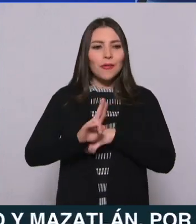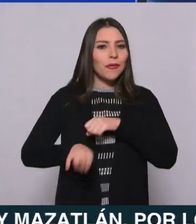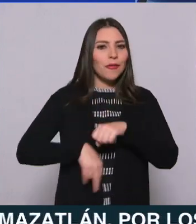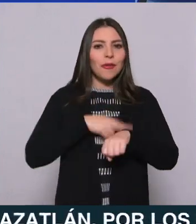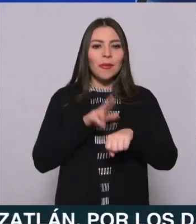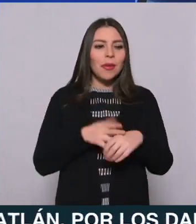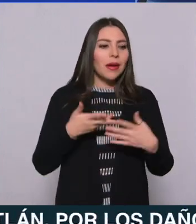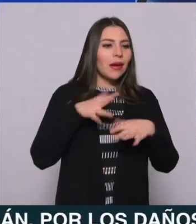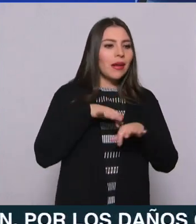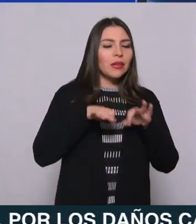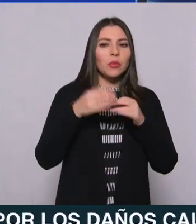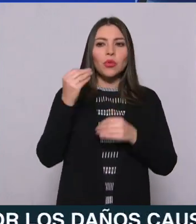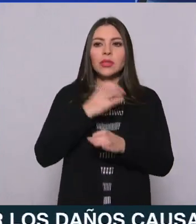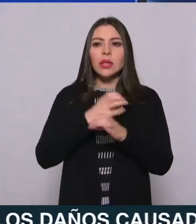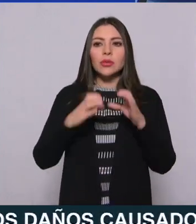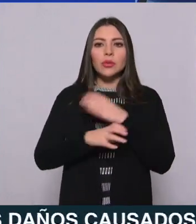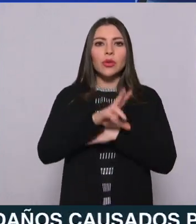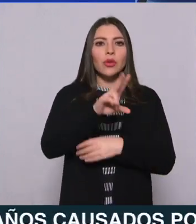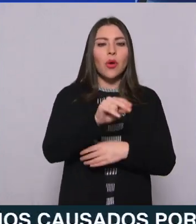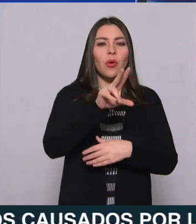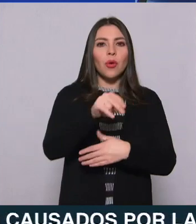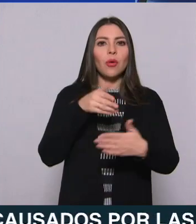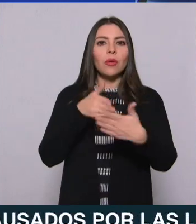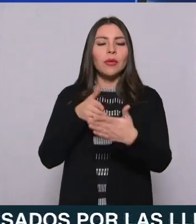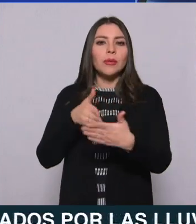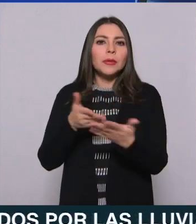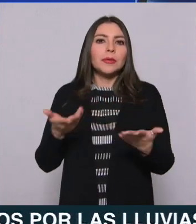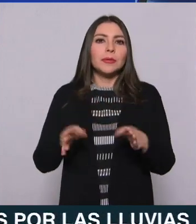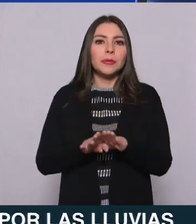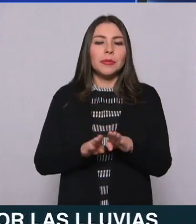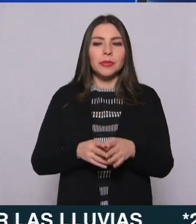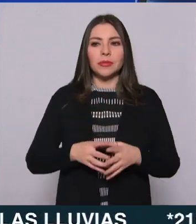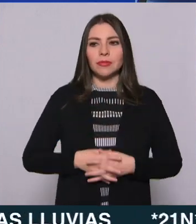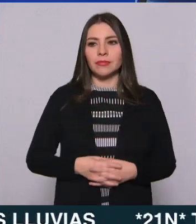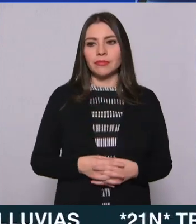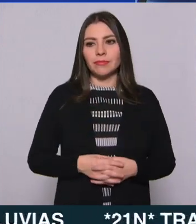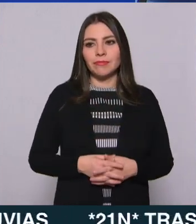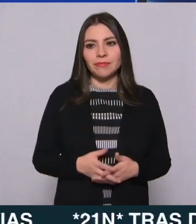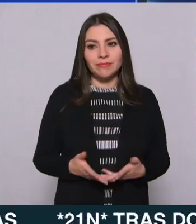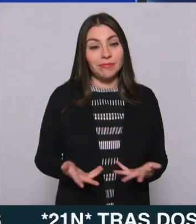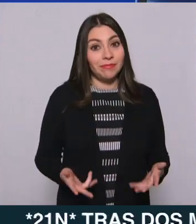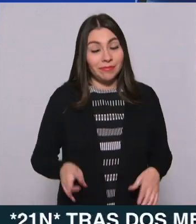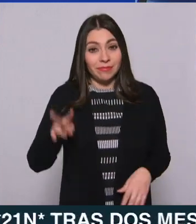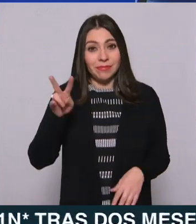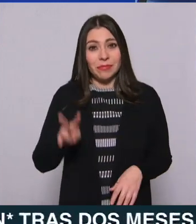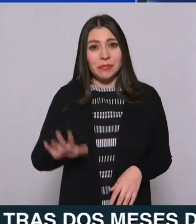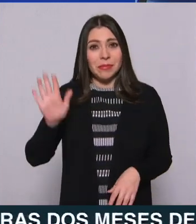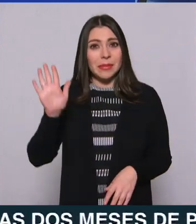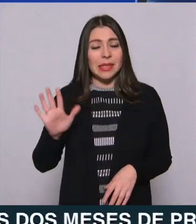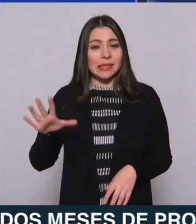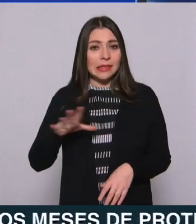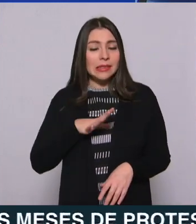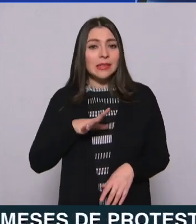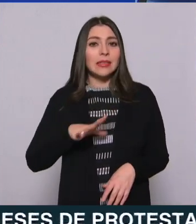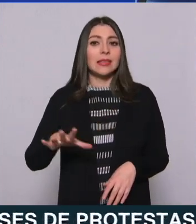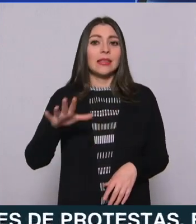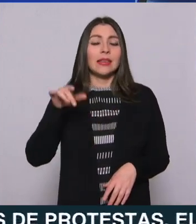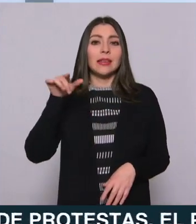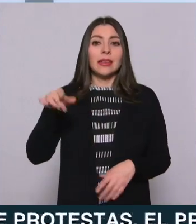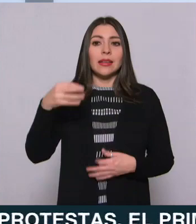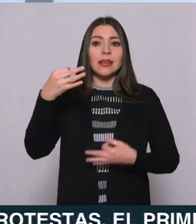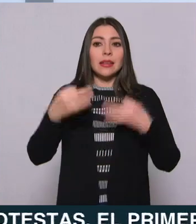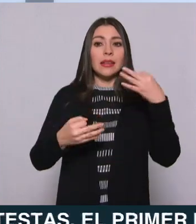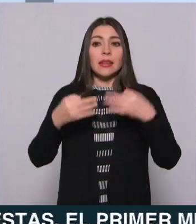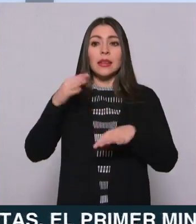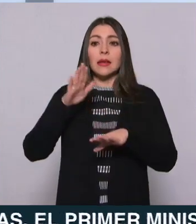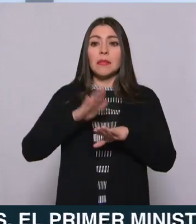tanta traba, Alejandra? Sí, efectivamente parece paradójico. Es increíble que el sistema de justicia penal priorice las